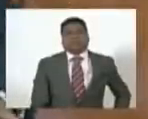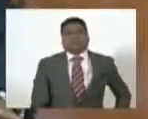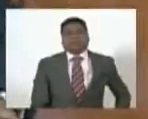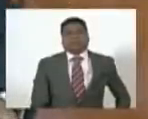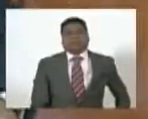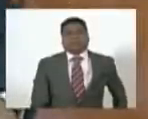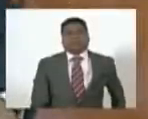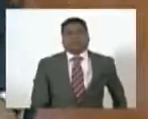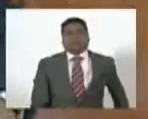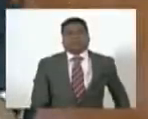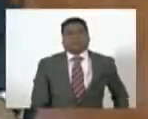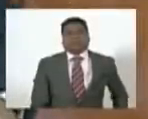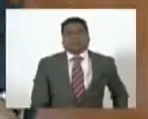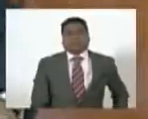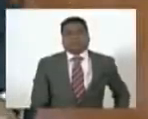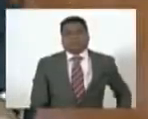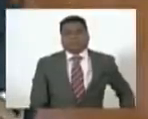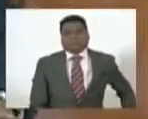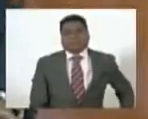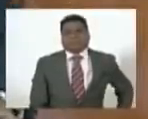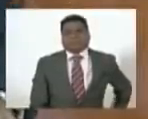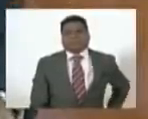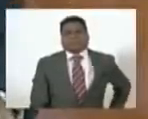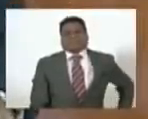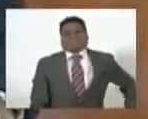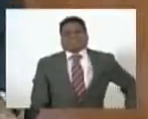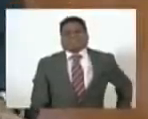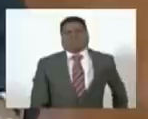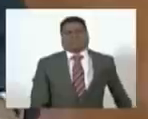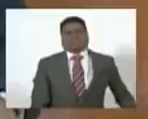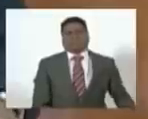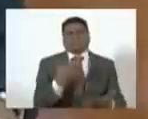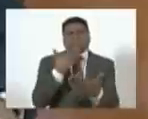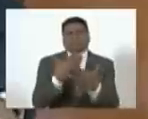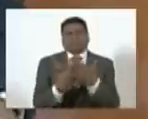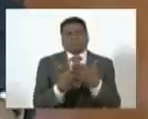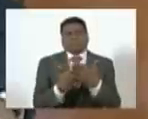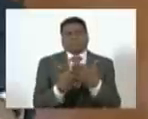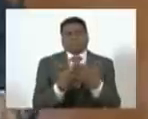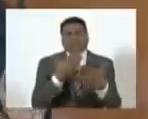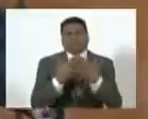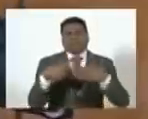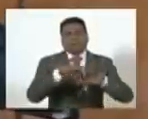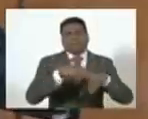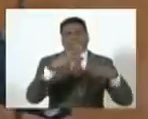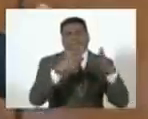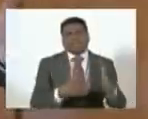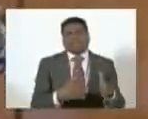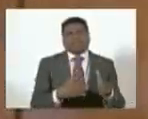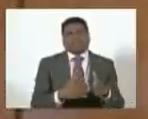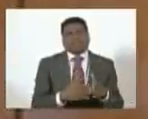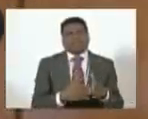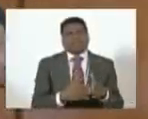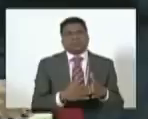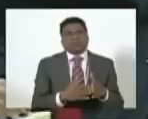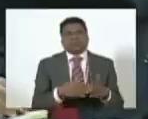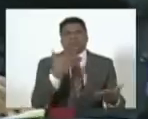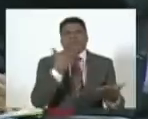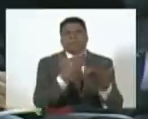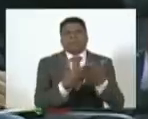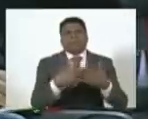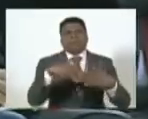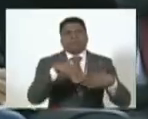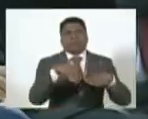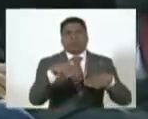a el ministro Lobo, el lobo de la economía, un lobo para que meta